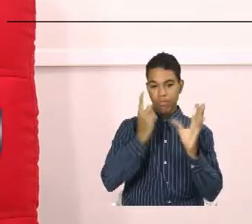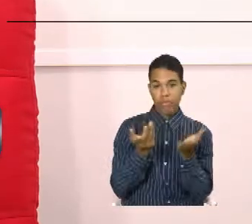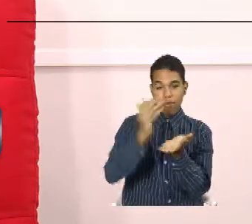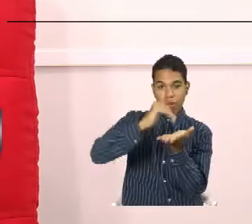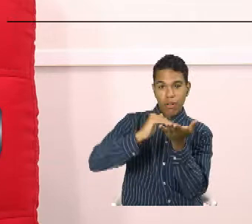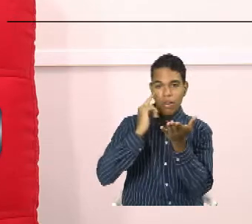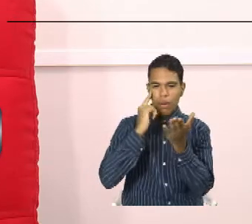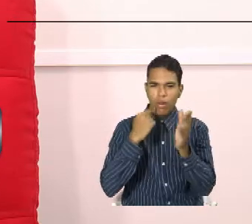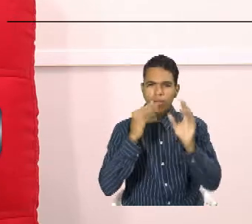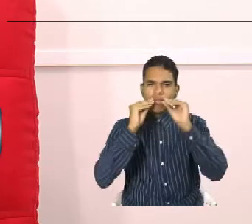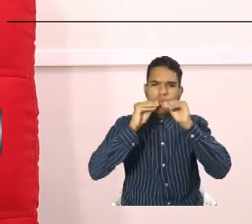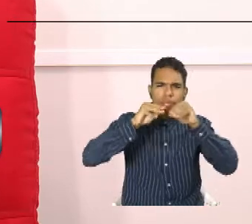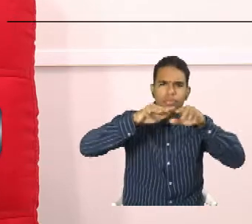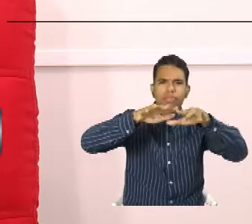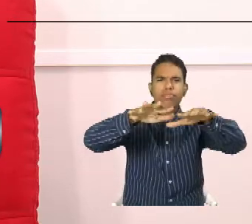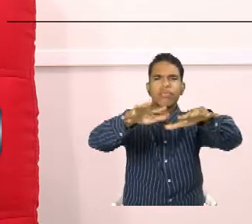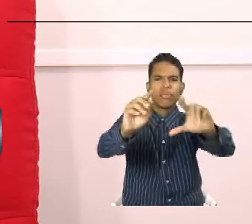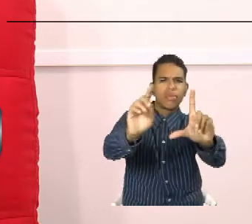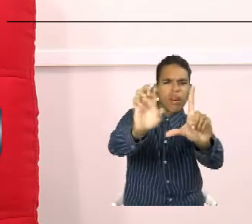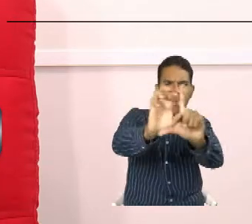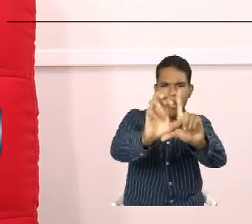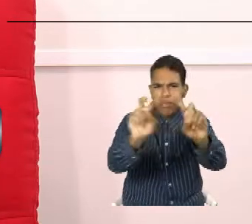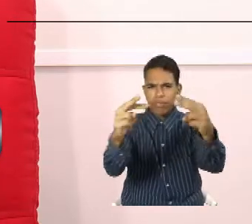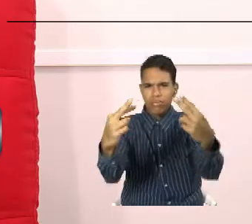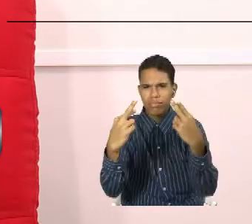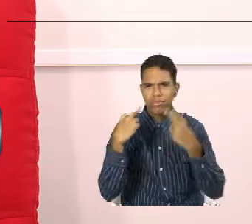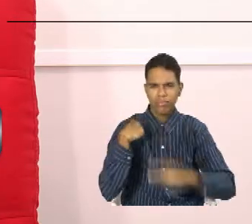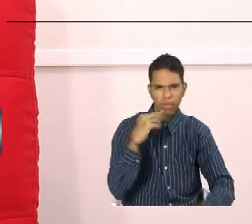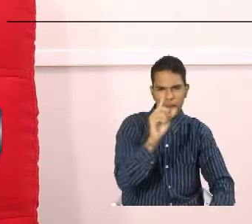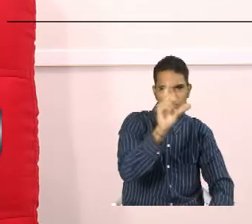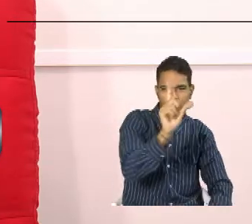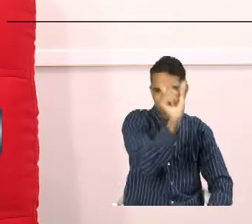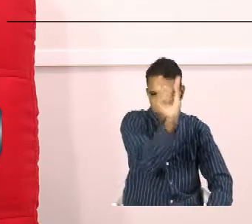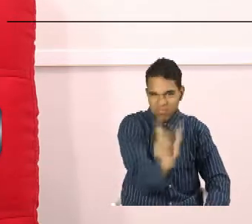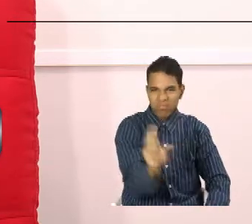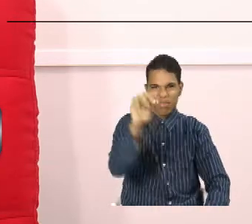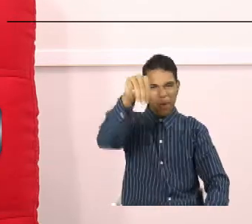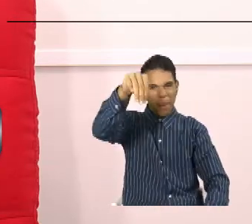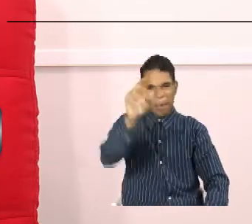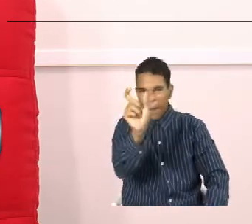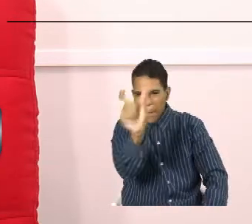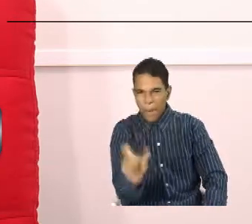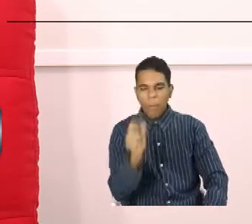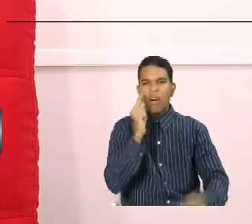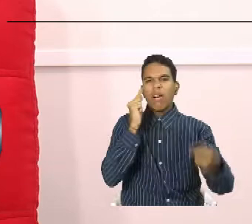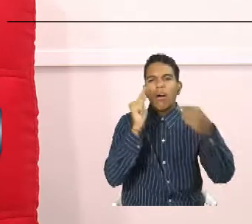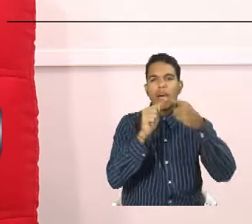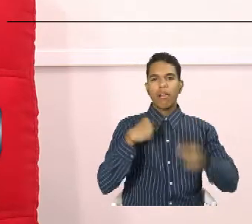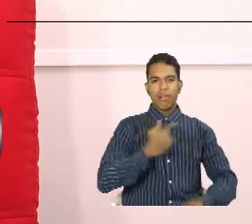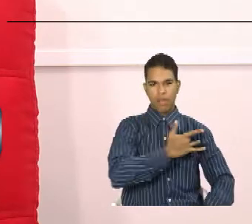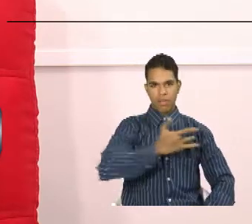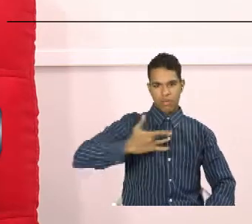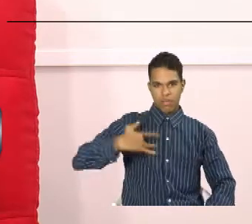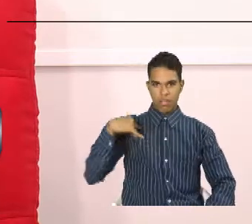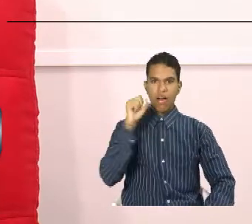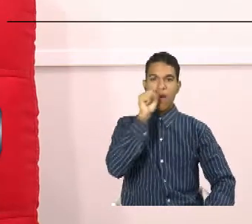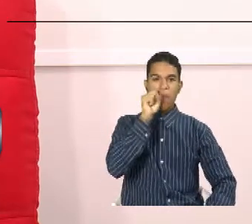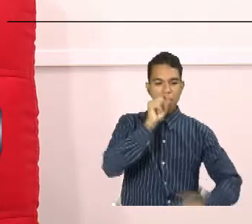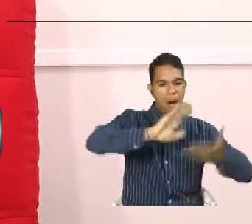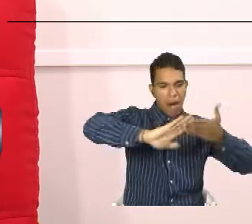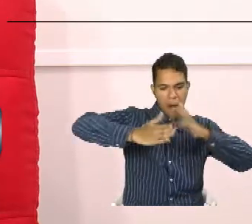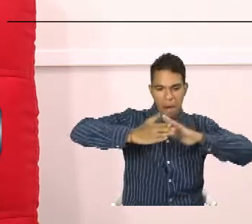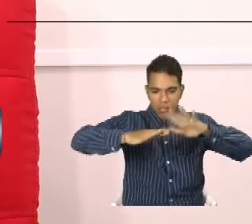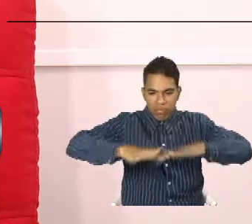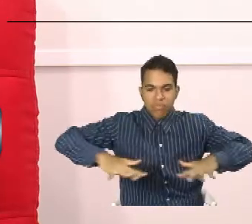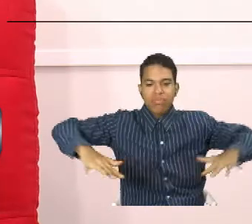Enlace Televisión acompañándonos como todos los lunes y martes en este programa dedicado a la salud integral de las familias barranqueñas y por qué no de las familias